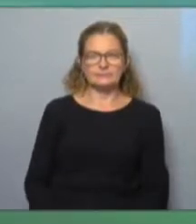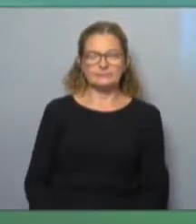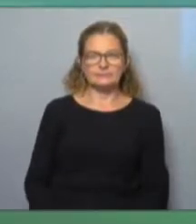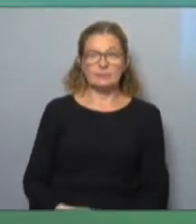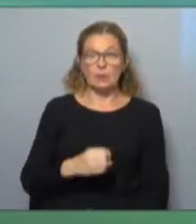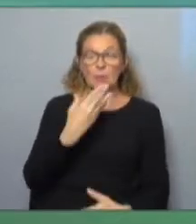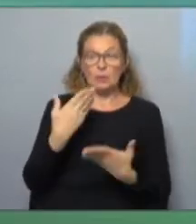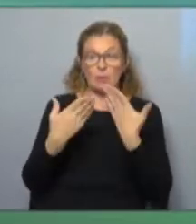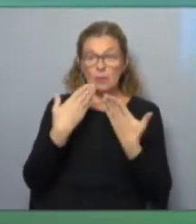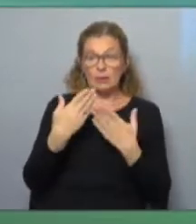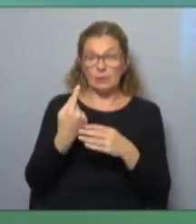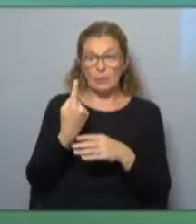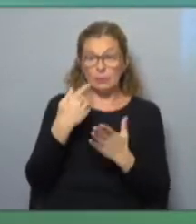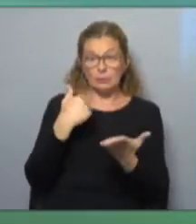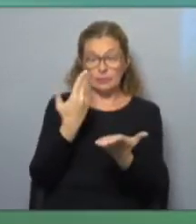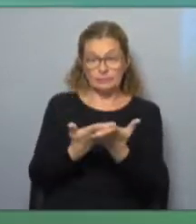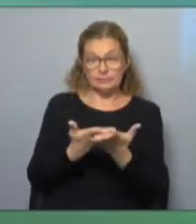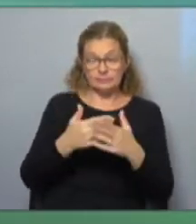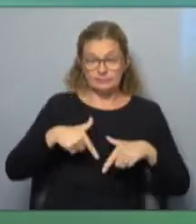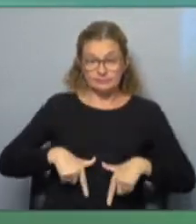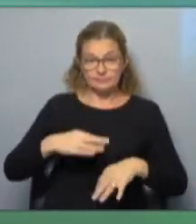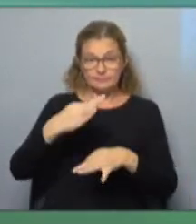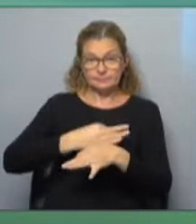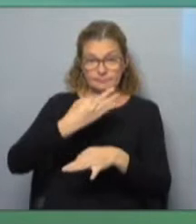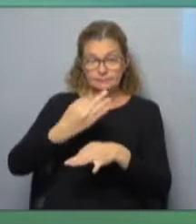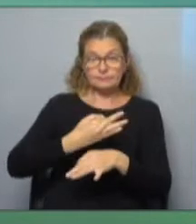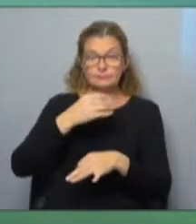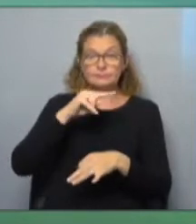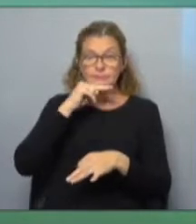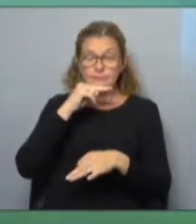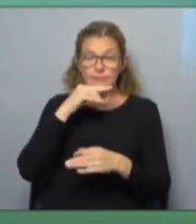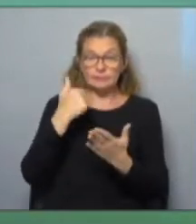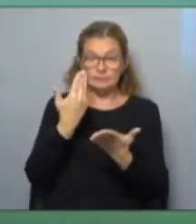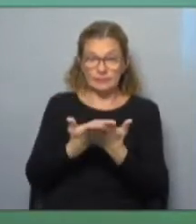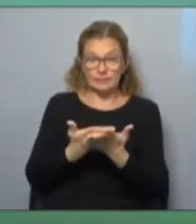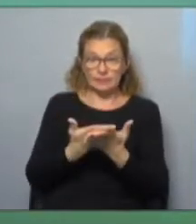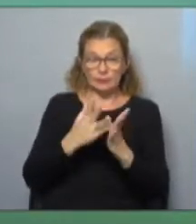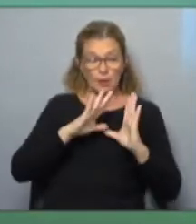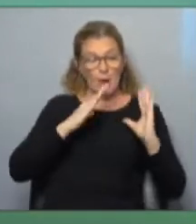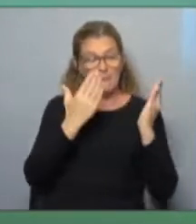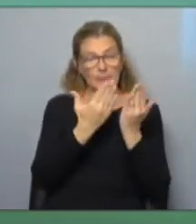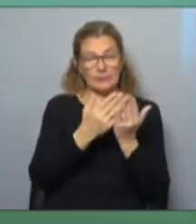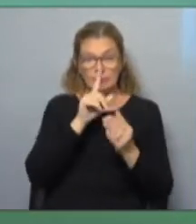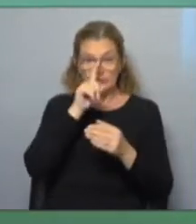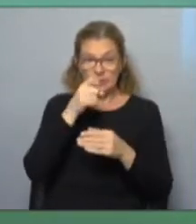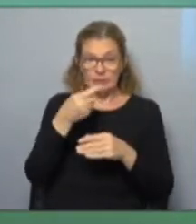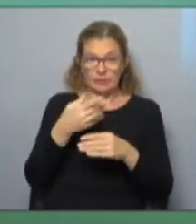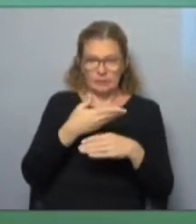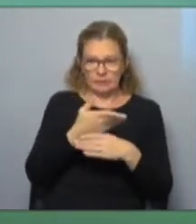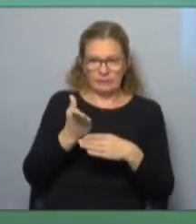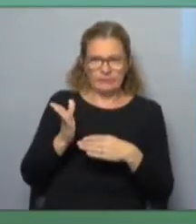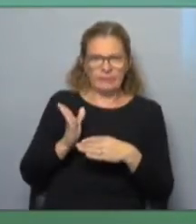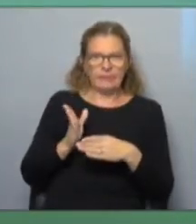Bueno y vamos a hablar de uno de los puntos planteados por la Intendenta Carolina Cose el viernes en estas propuestas de desarrollo ambiental para Montevideo. Porque todo eso generó